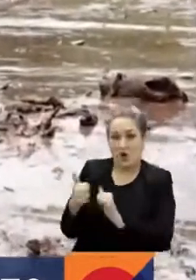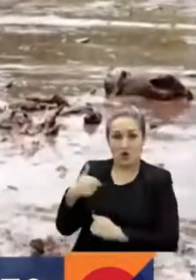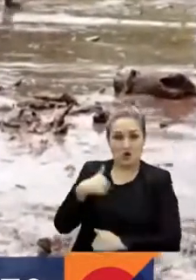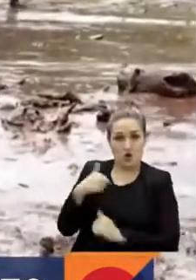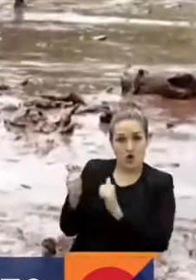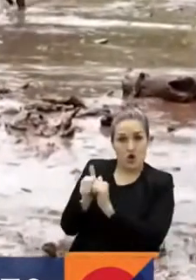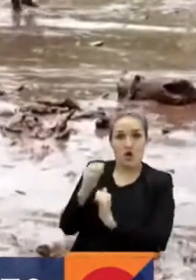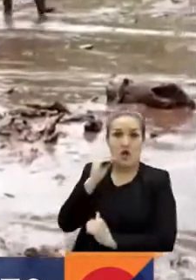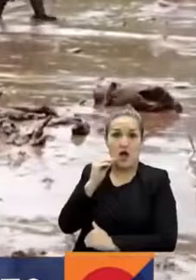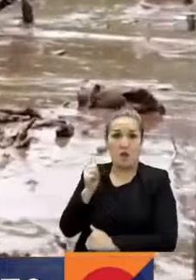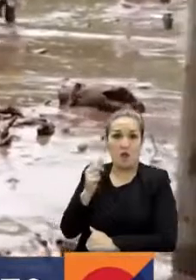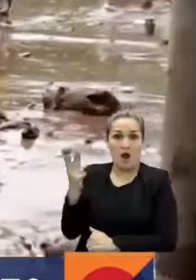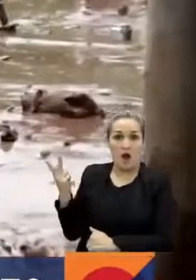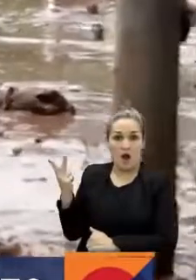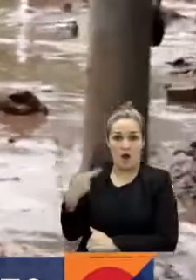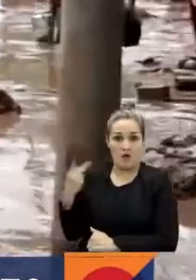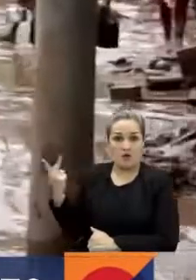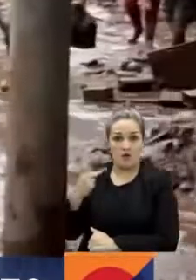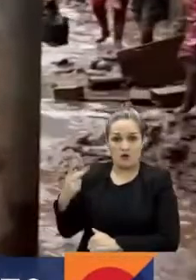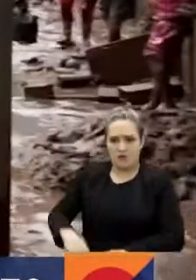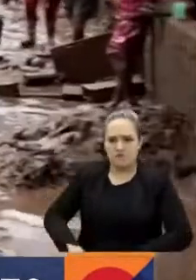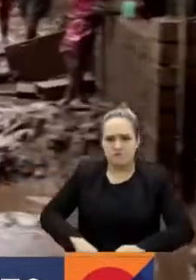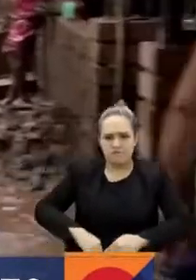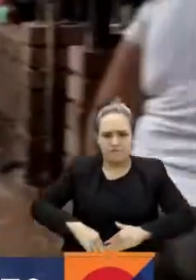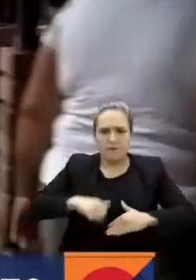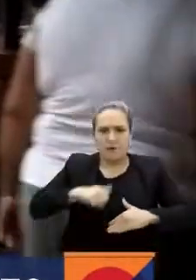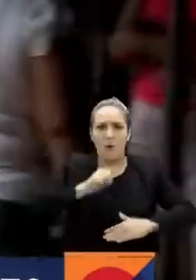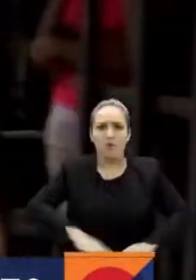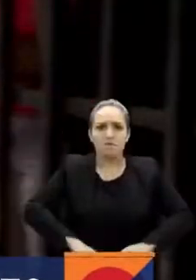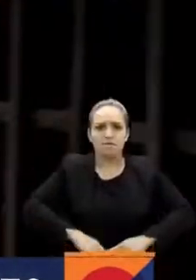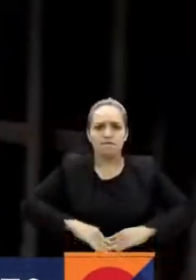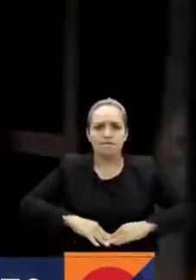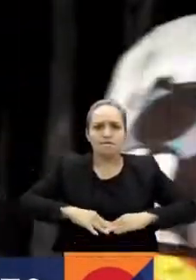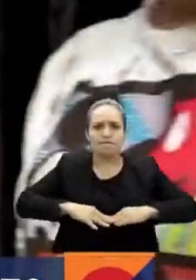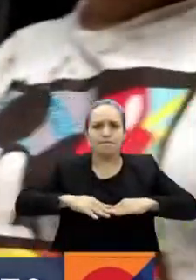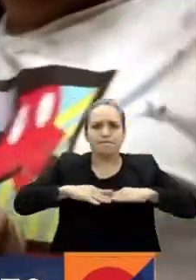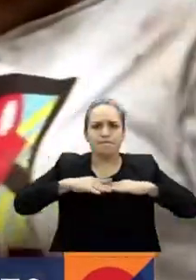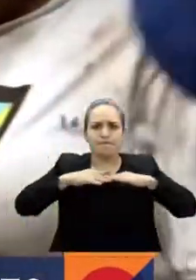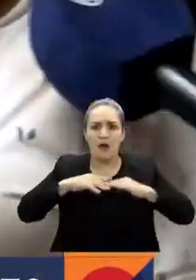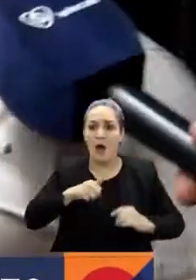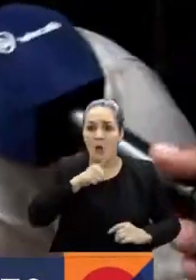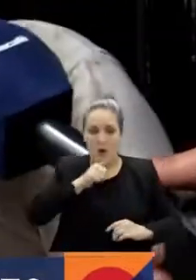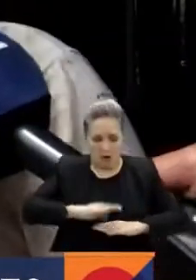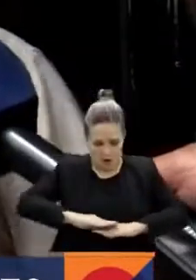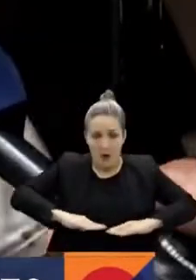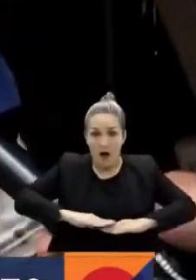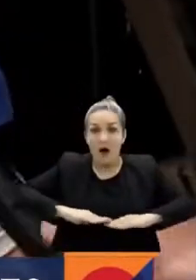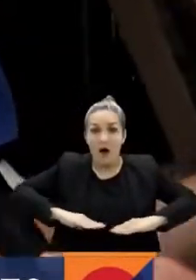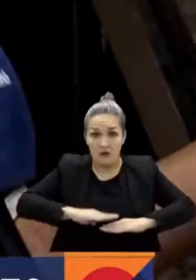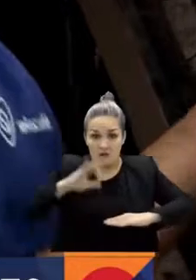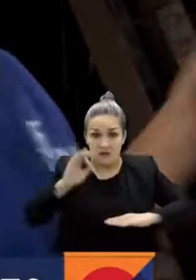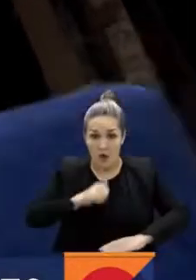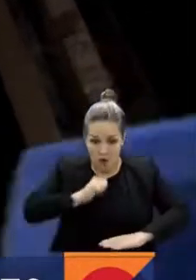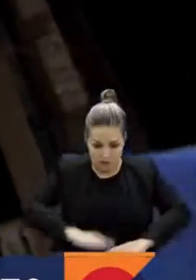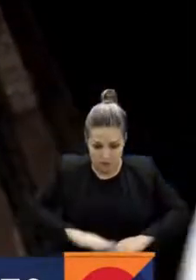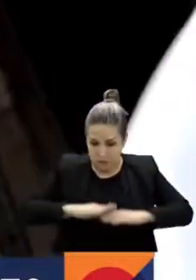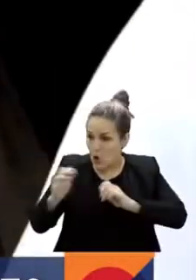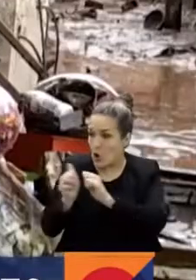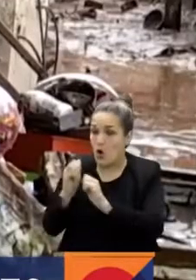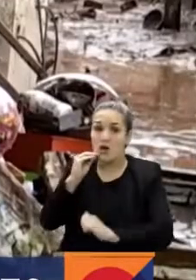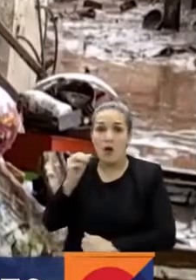pegué mi hogar. ¿Verdad? ¿Hasta dónde llegó el agua? Como hasta por acá nos llegaba. ¿Hasta dónde? Señáleme. Como hasta por acá y vea todas las